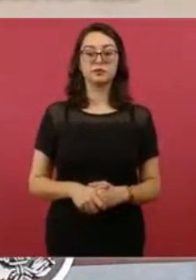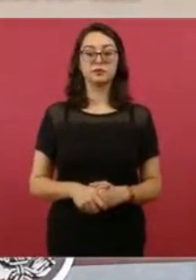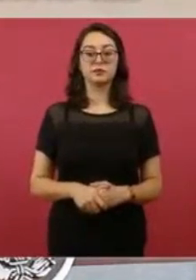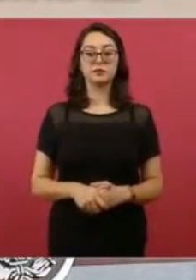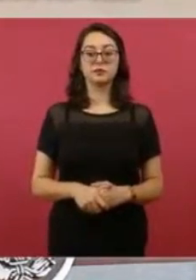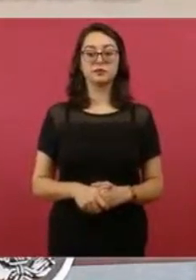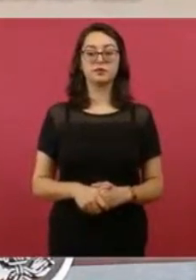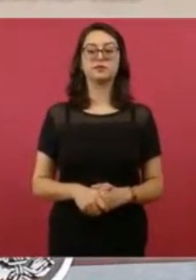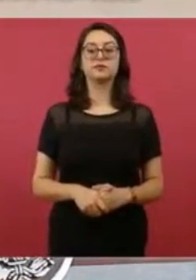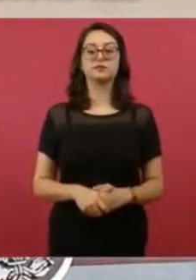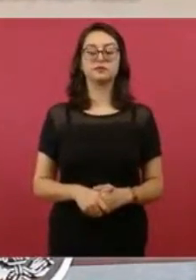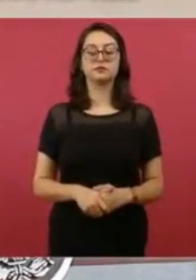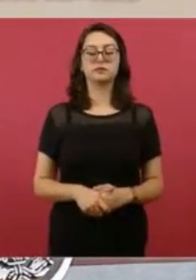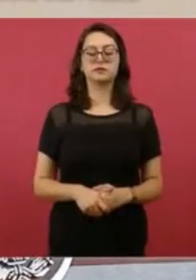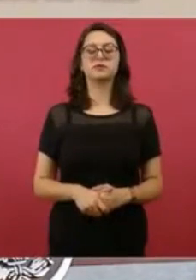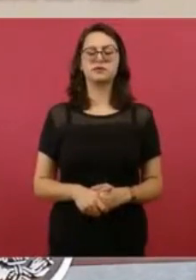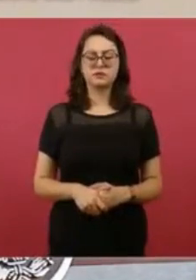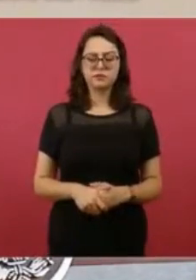le tiene mucho